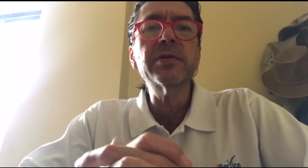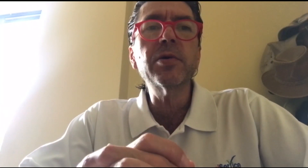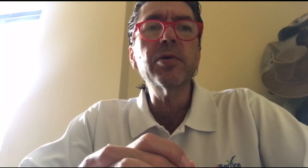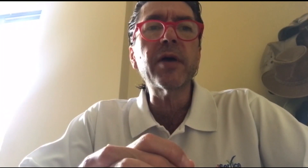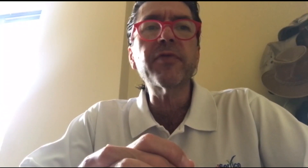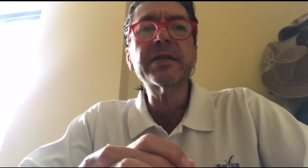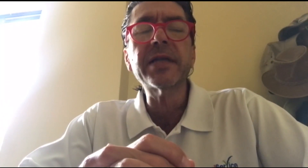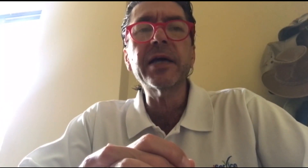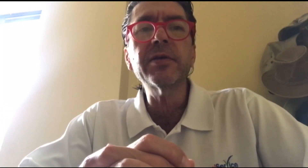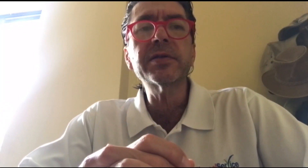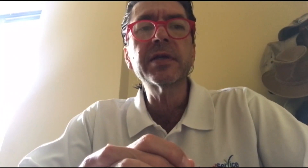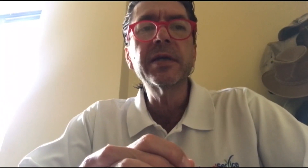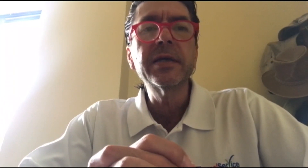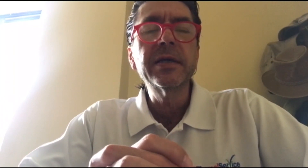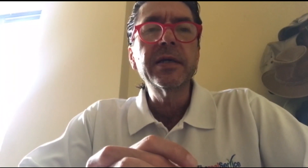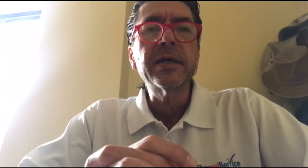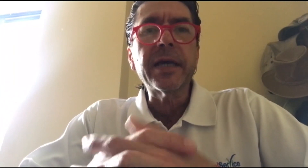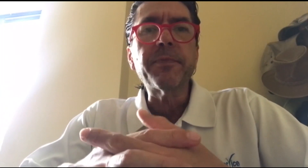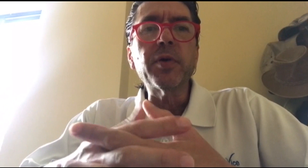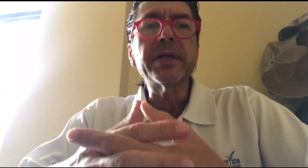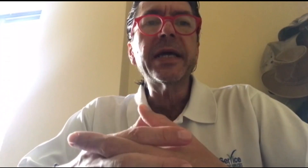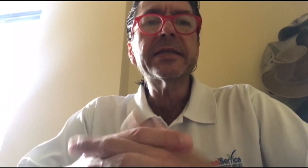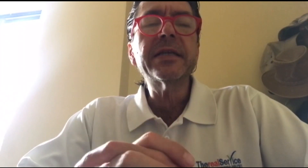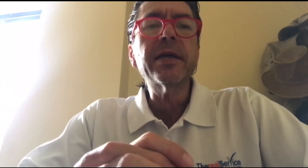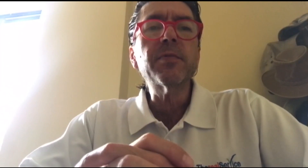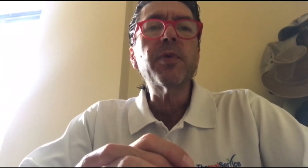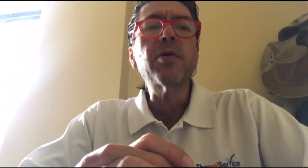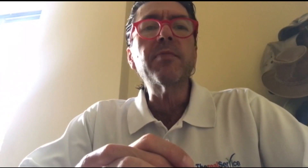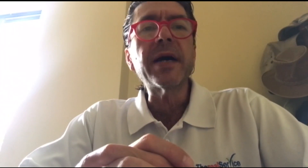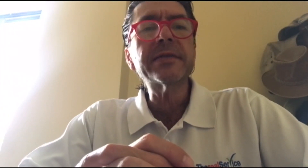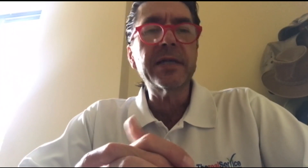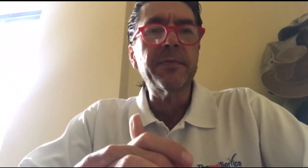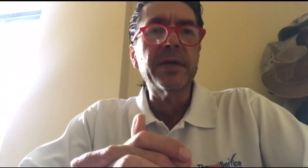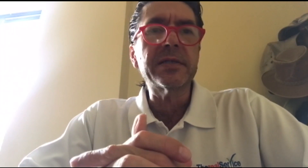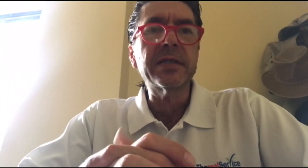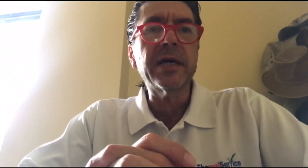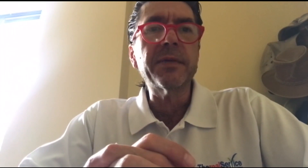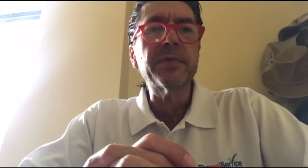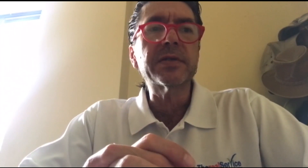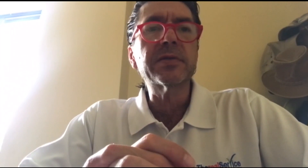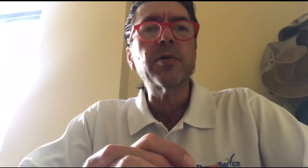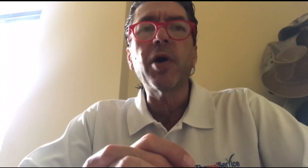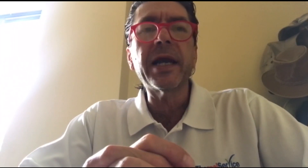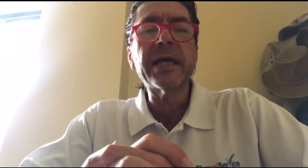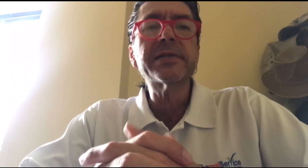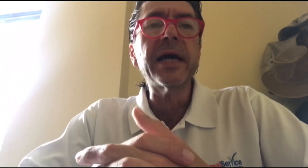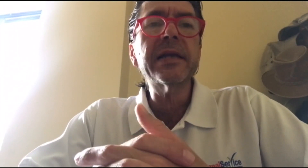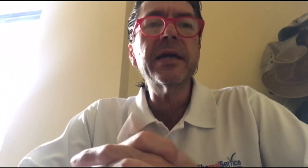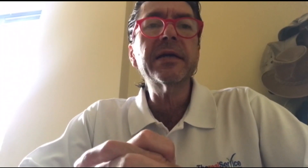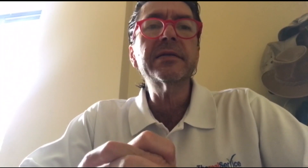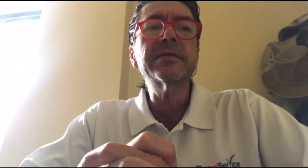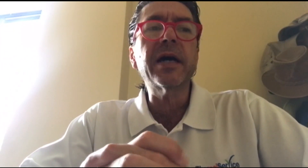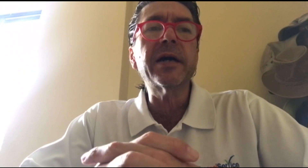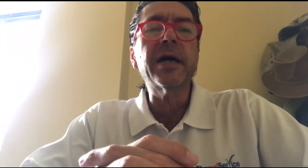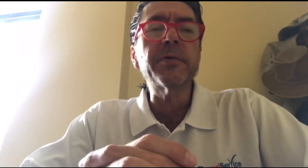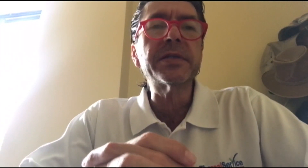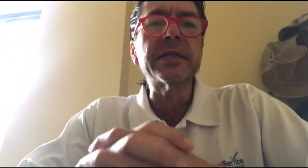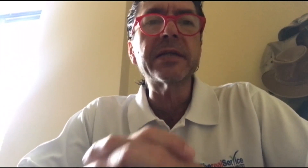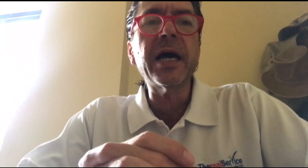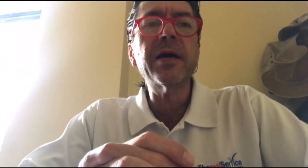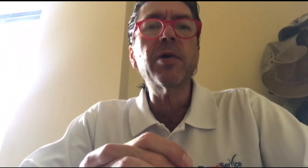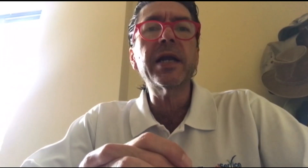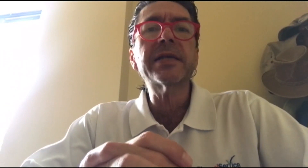no han sido afectados, que podría tener un poco más de capacidad. Pues ojalá salgan